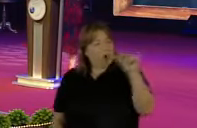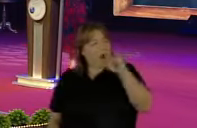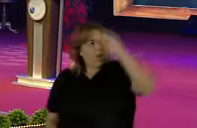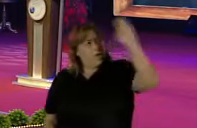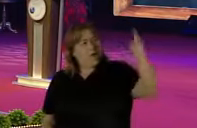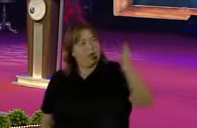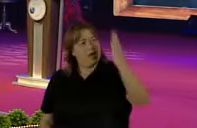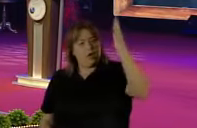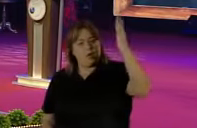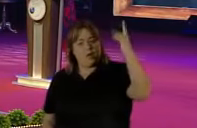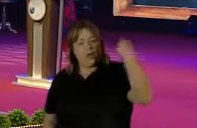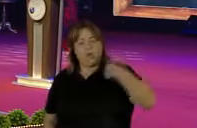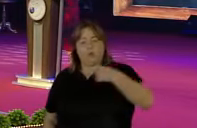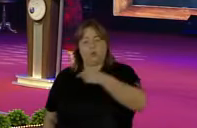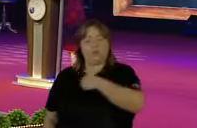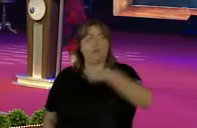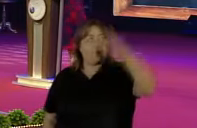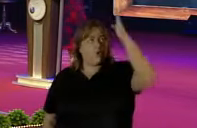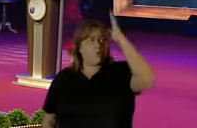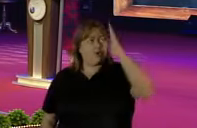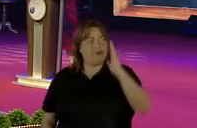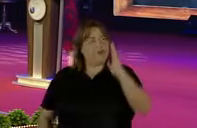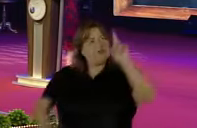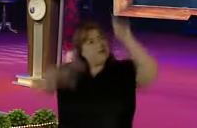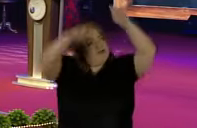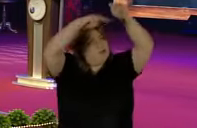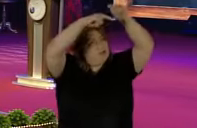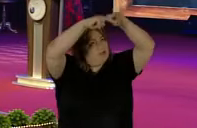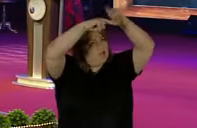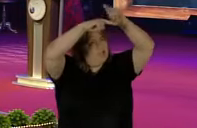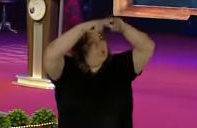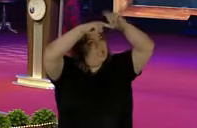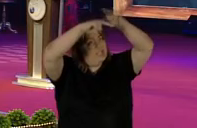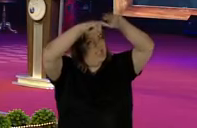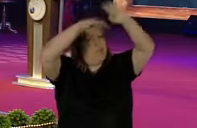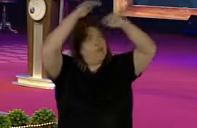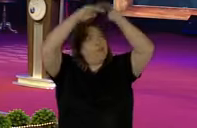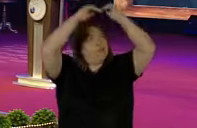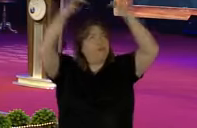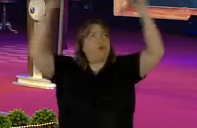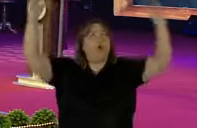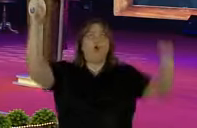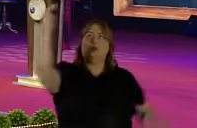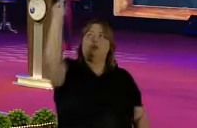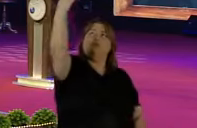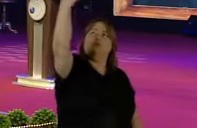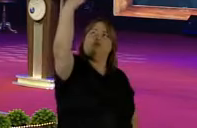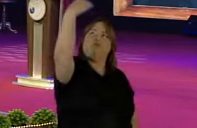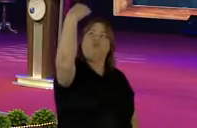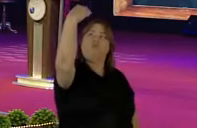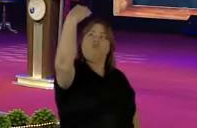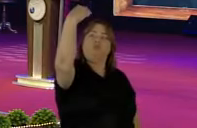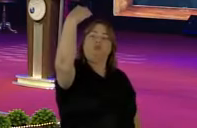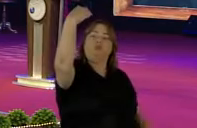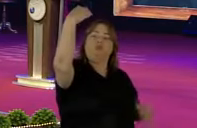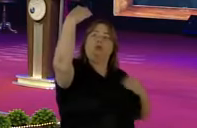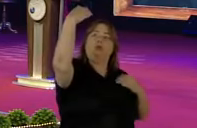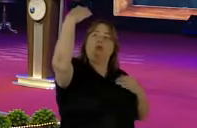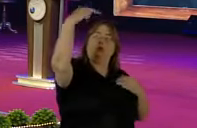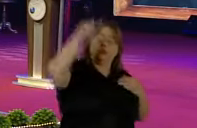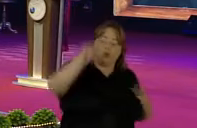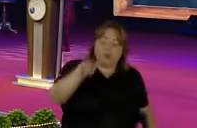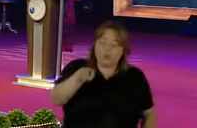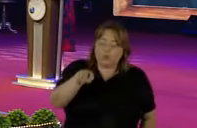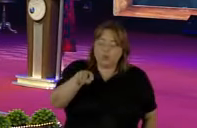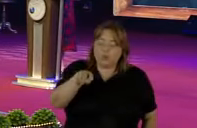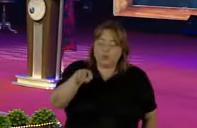se sienta, hermano. Se siente en las alturas. Él me está viendo. Que se humilla a mirar en el cielo y en la